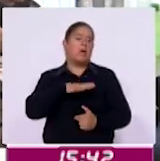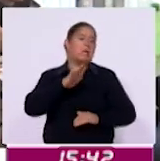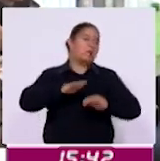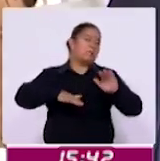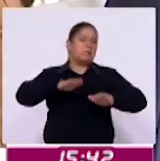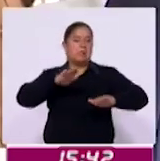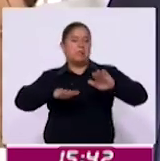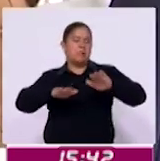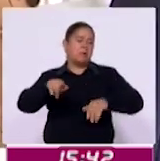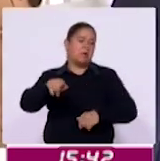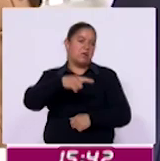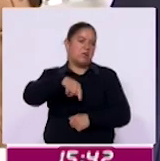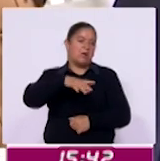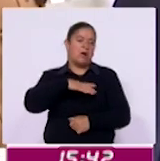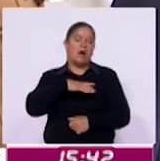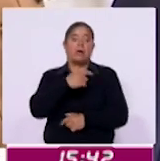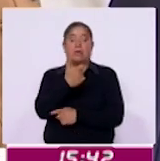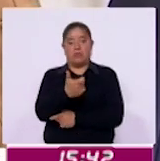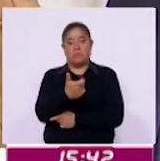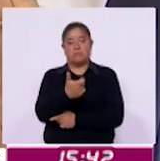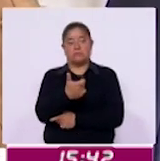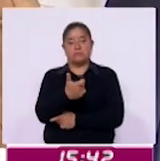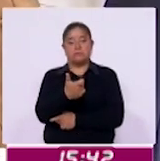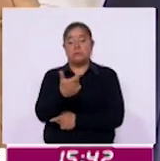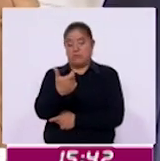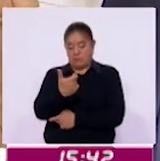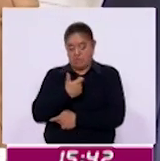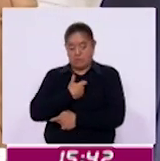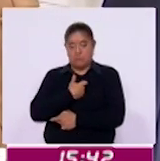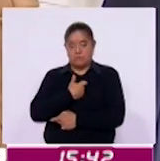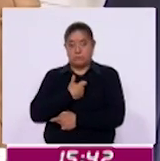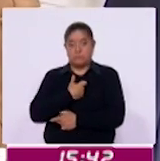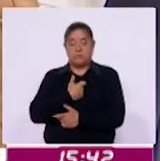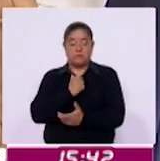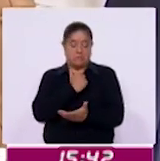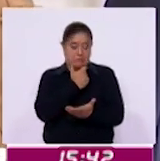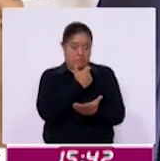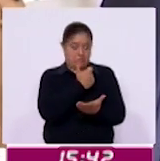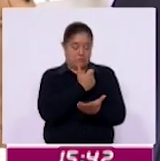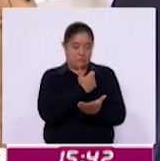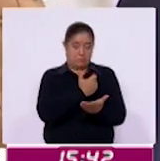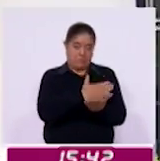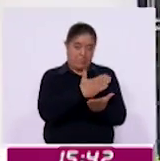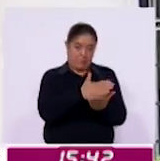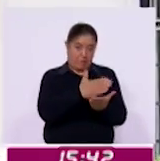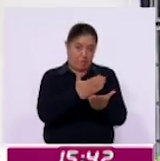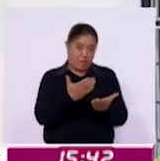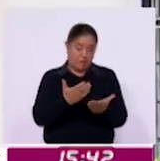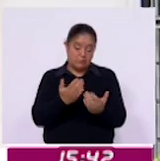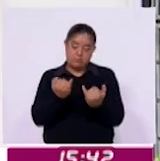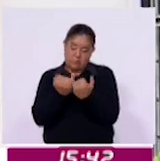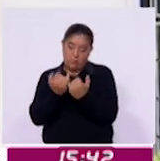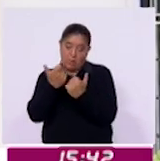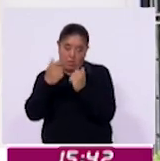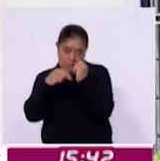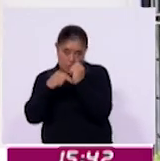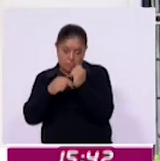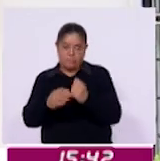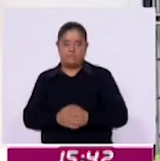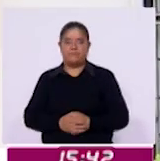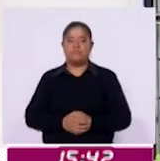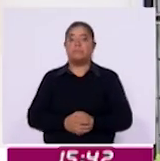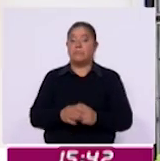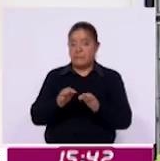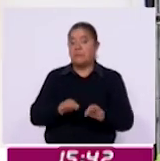la cuestión de gastos, ingresos y sobre todo tener un ahorro? Sí, es importante poder realizar